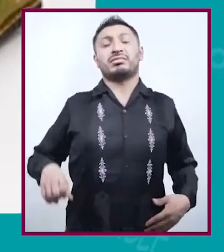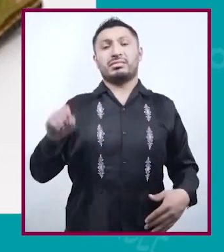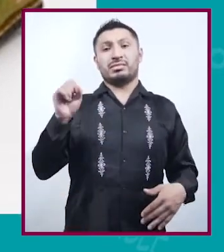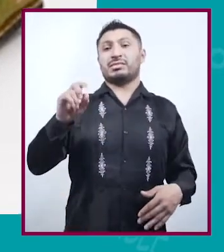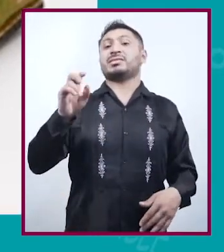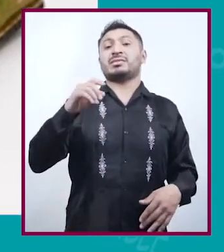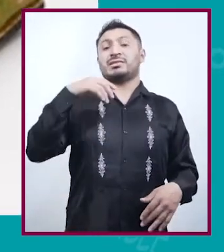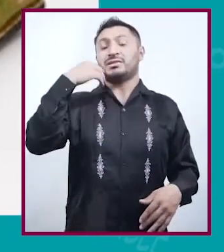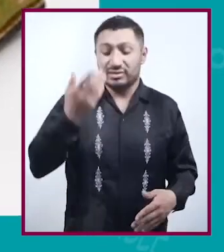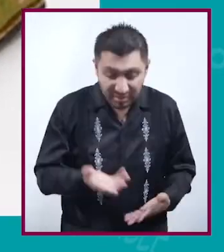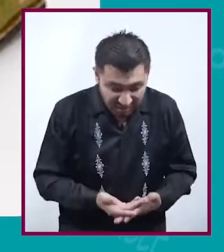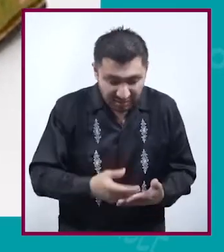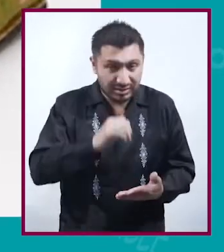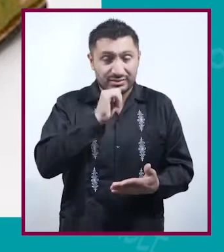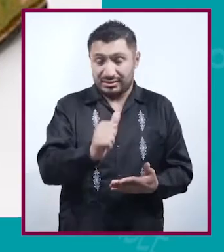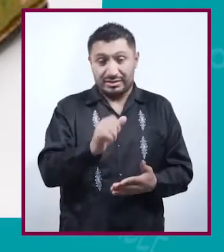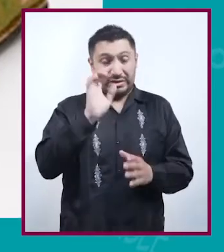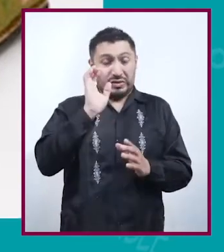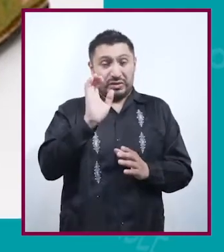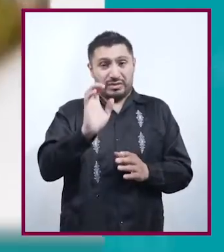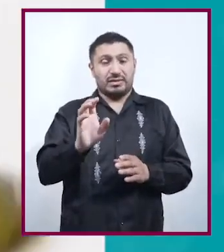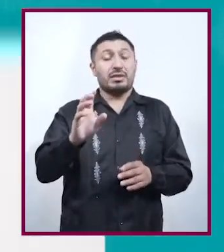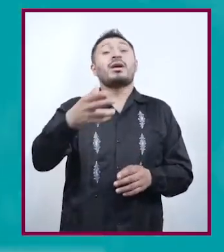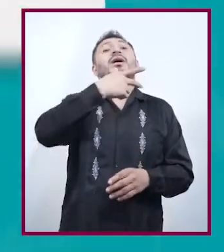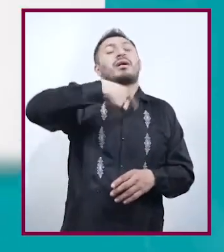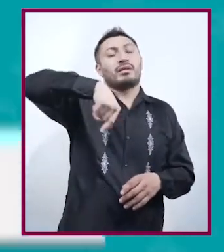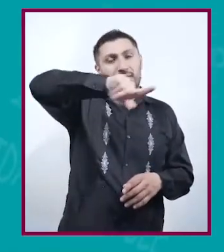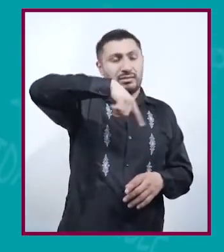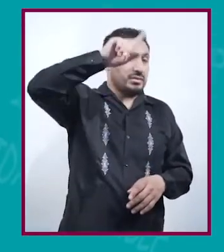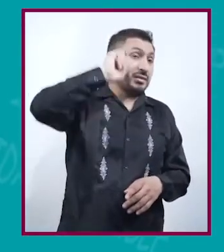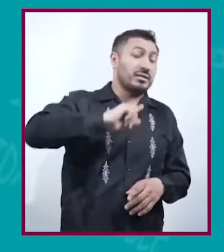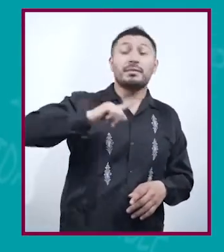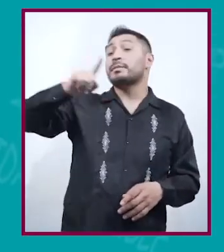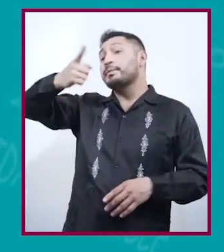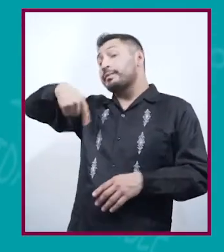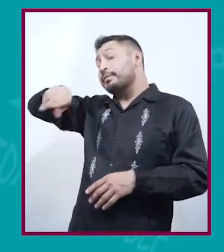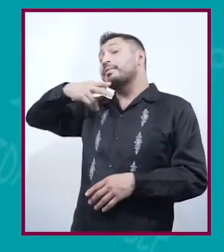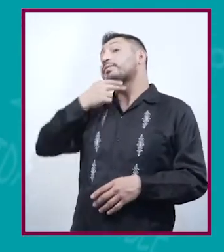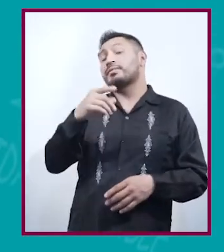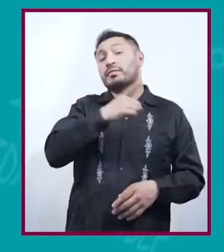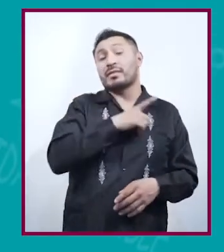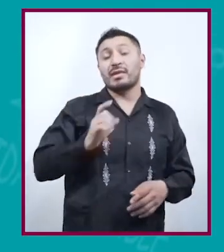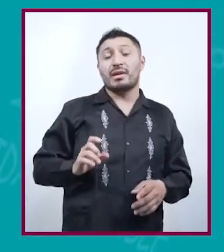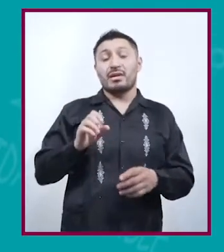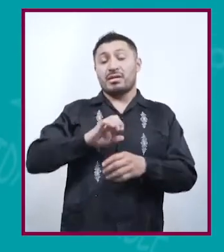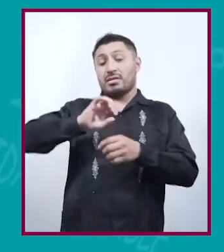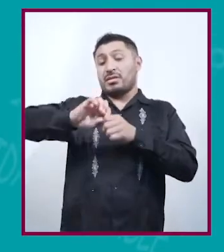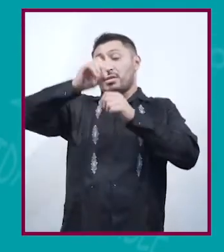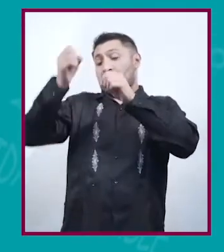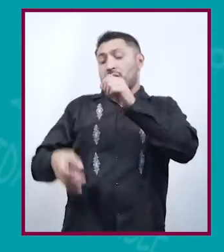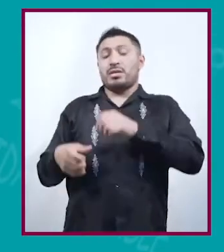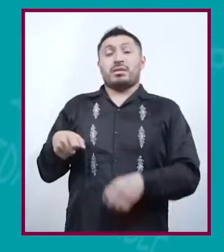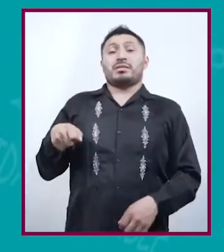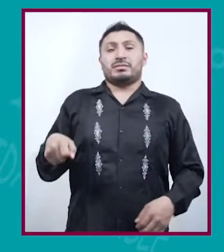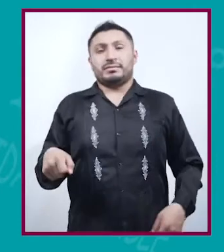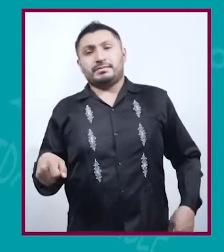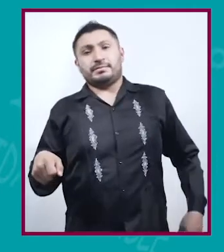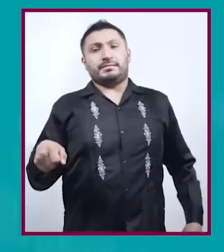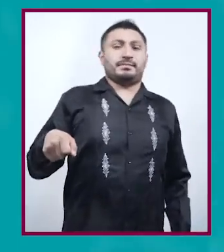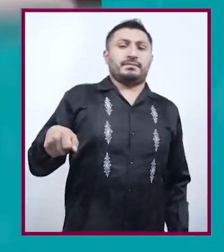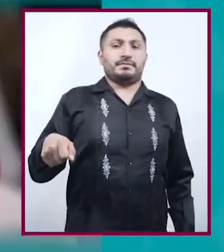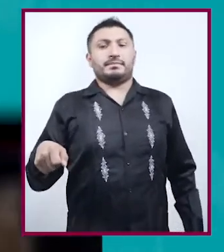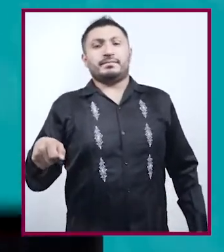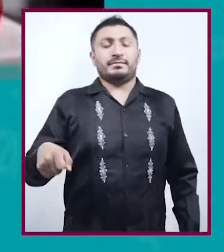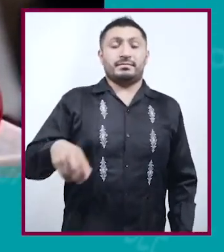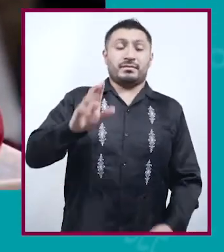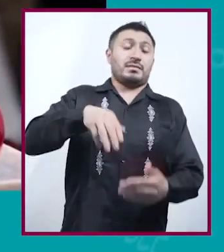hacia atrás para no caerse de narices al suelo. En el caso de los caballeros, estos tenían que ayudarse de un bastón para no